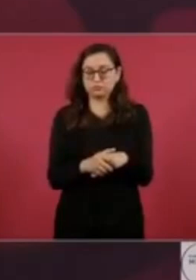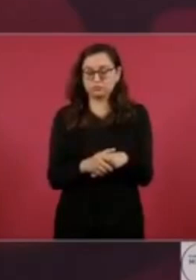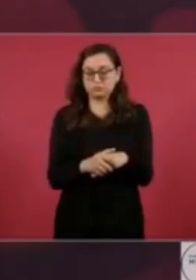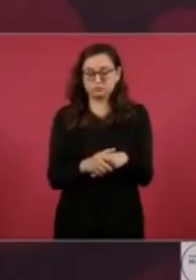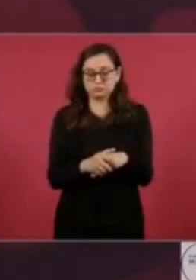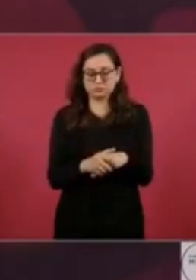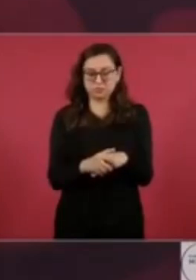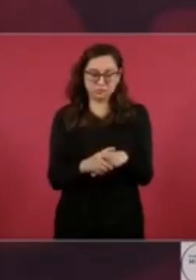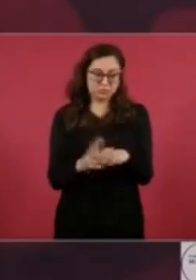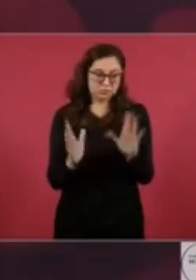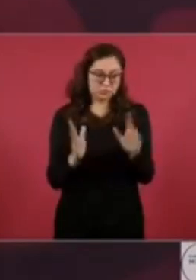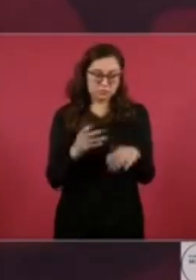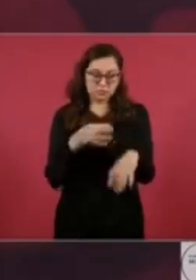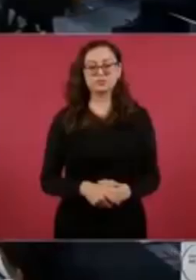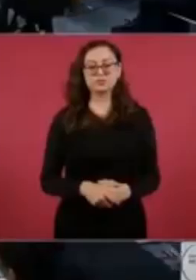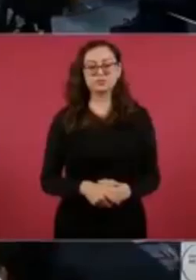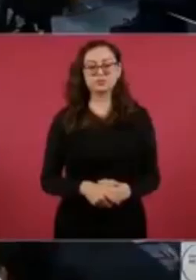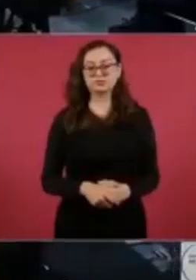de acciones.